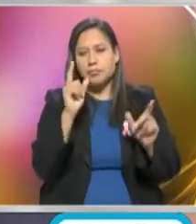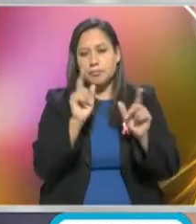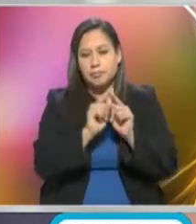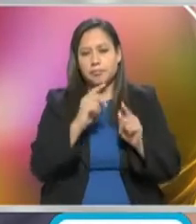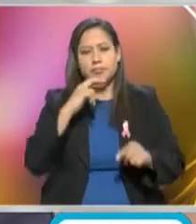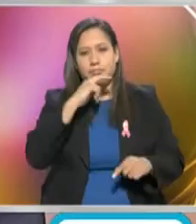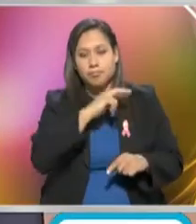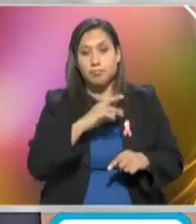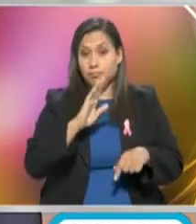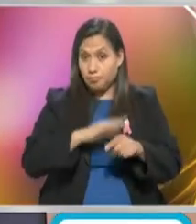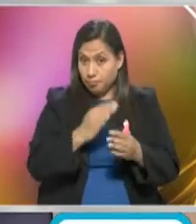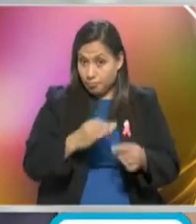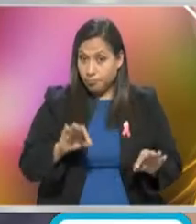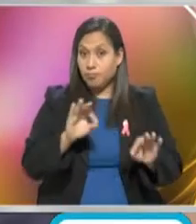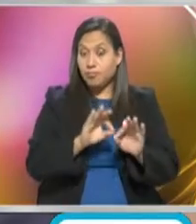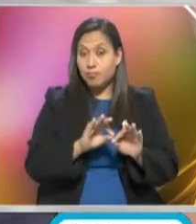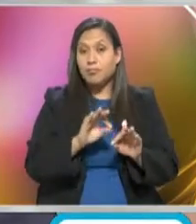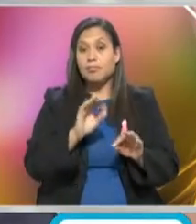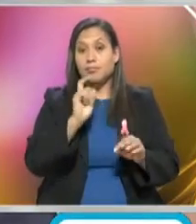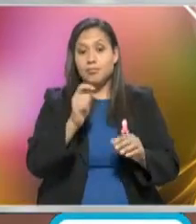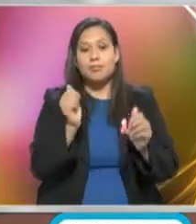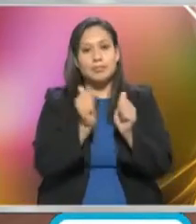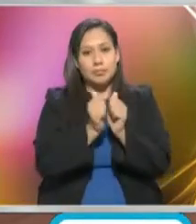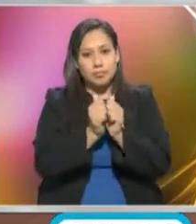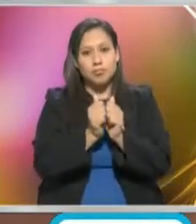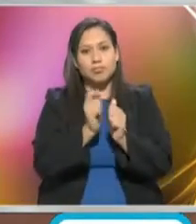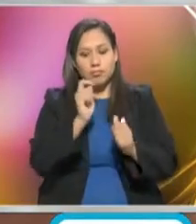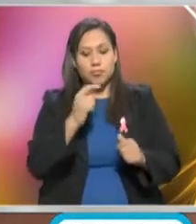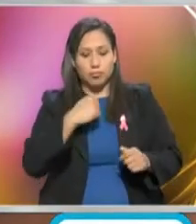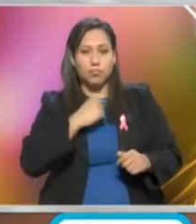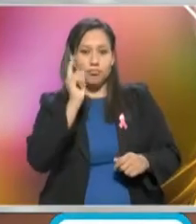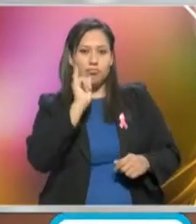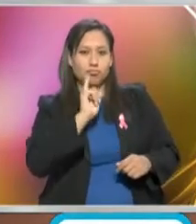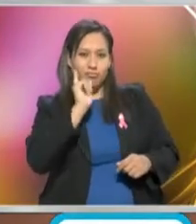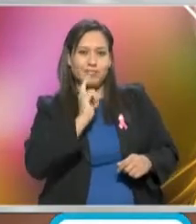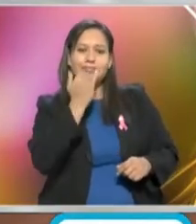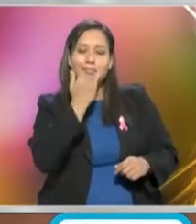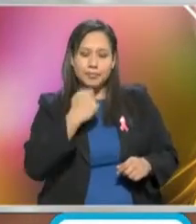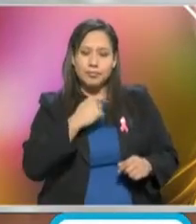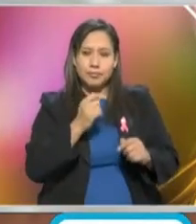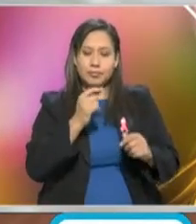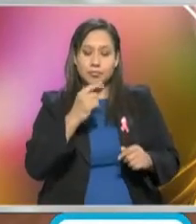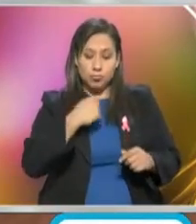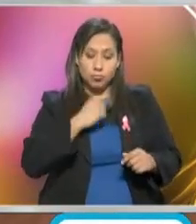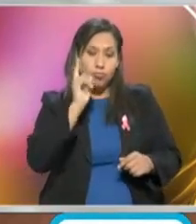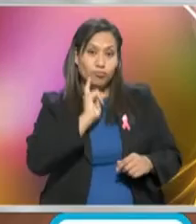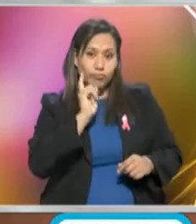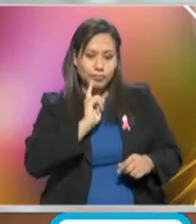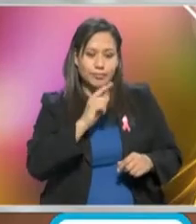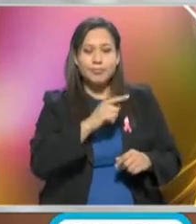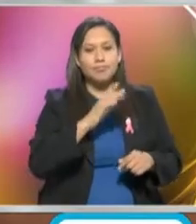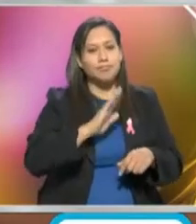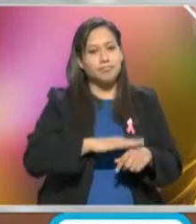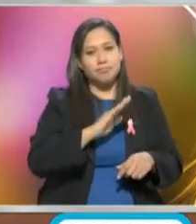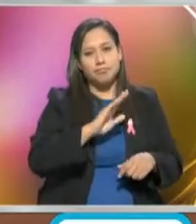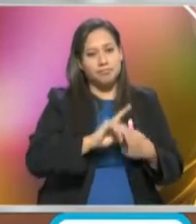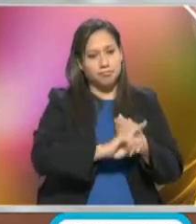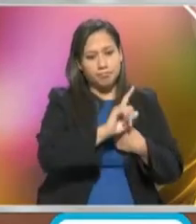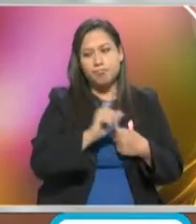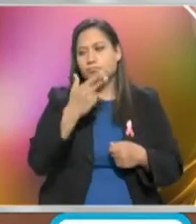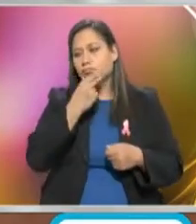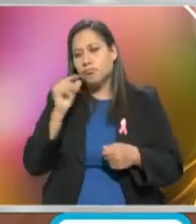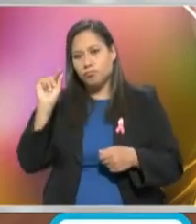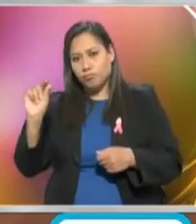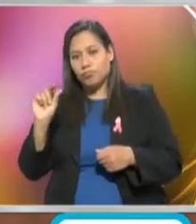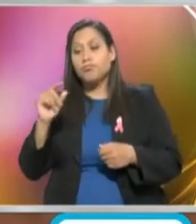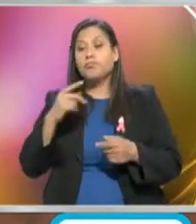a resumir. El más importante es el sexo, es ser mujer. La mujer se ve afectada con mucha más frecuencia que el hombre. El segundo es